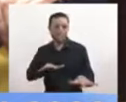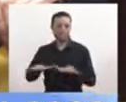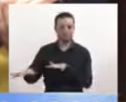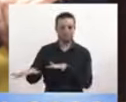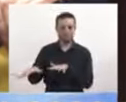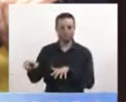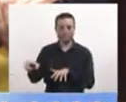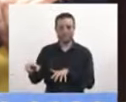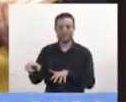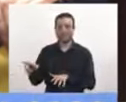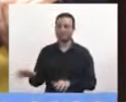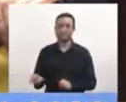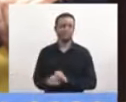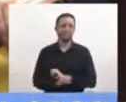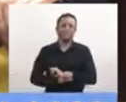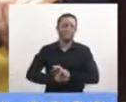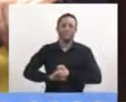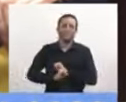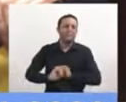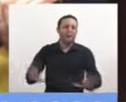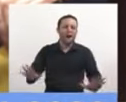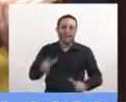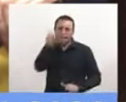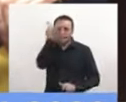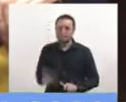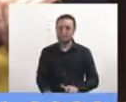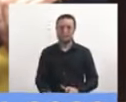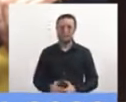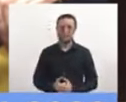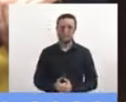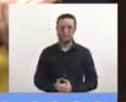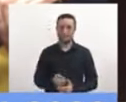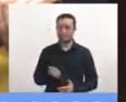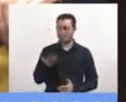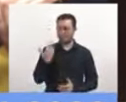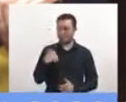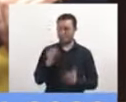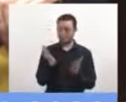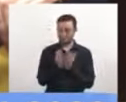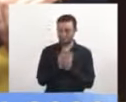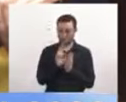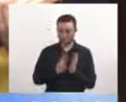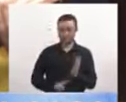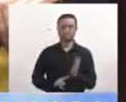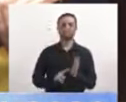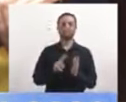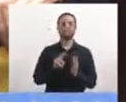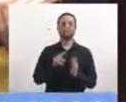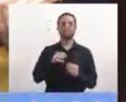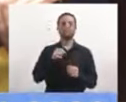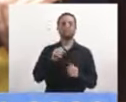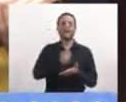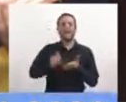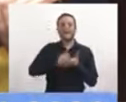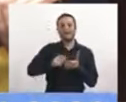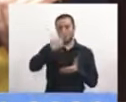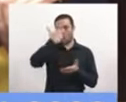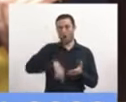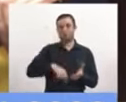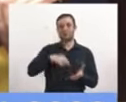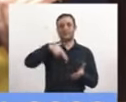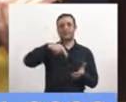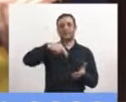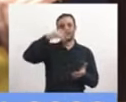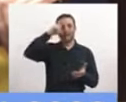el libro de Irene Nemirovsky, que es, se llama Suite Francesa, sobre la ocupación nazi de